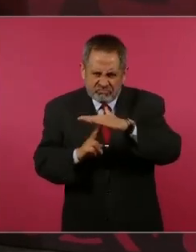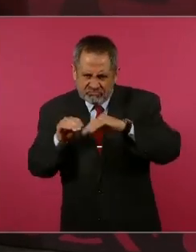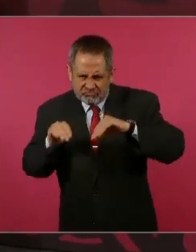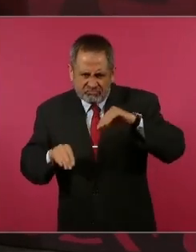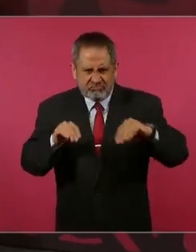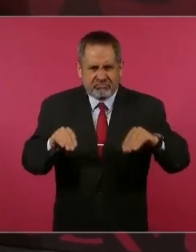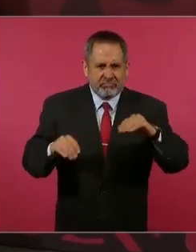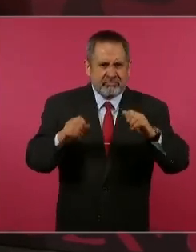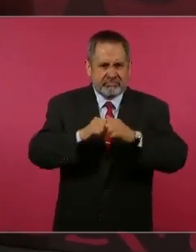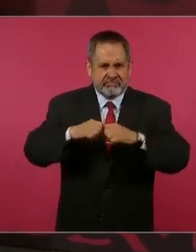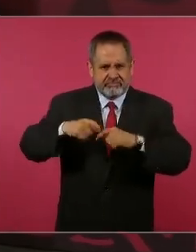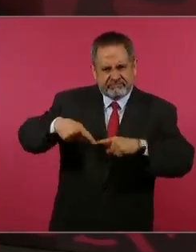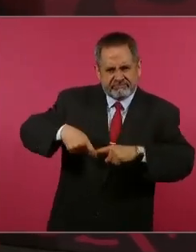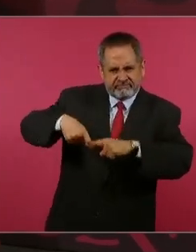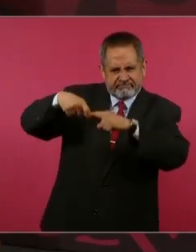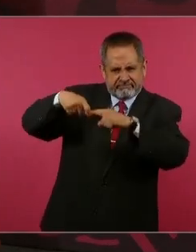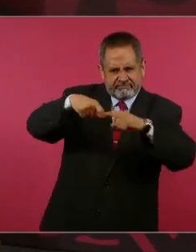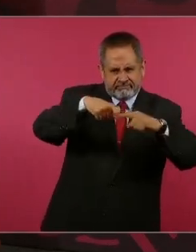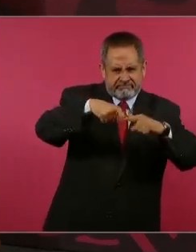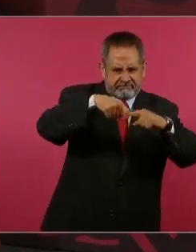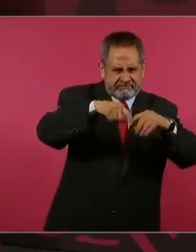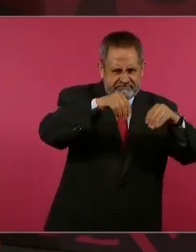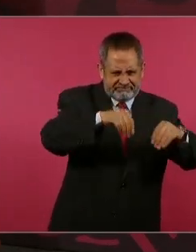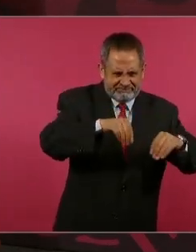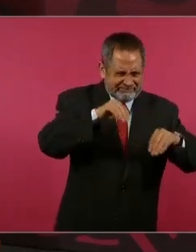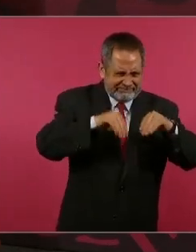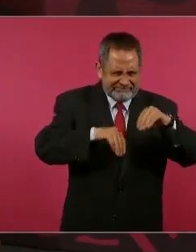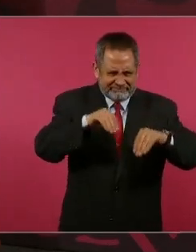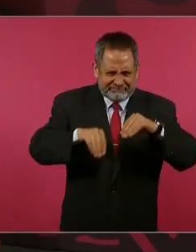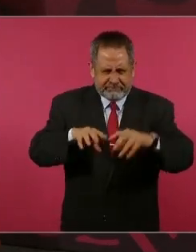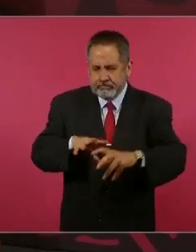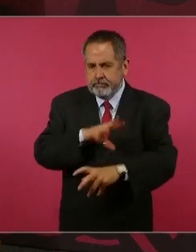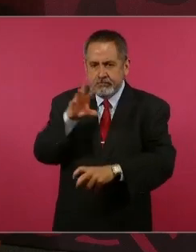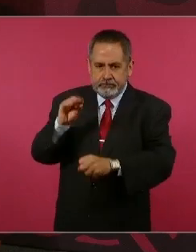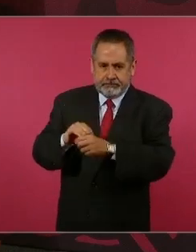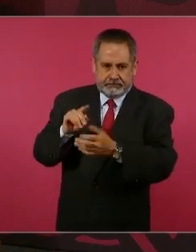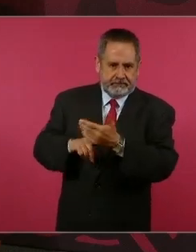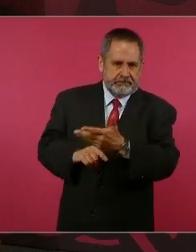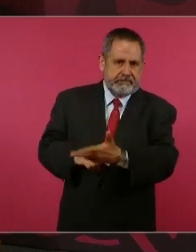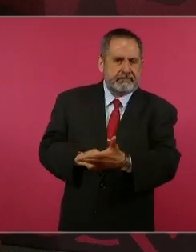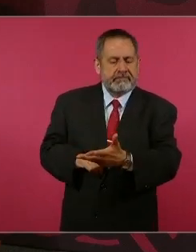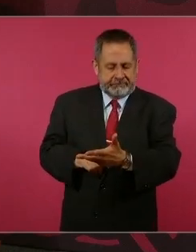cómo con lanzadoras. Se va acomodando